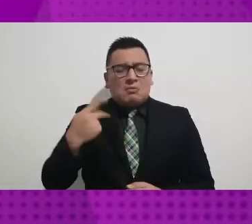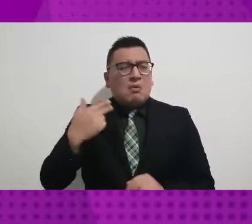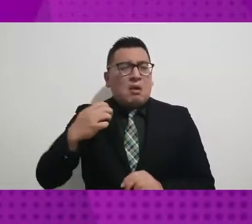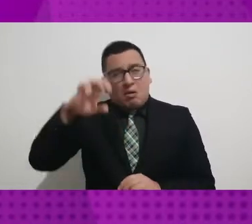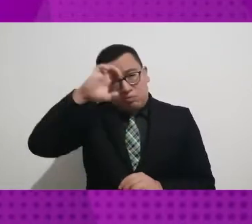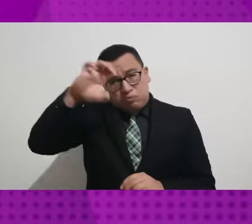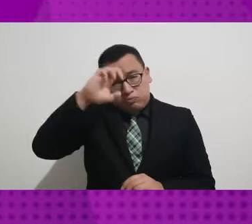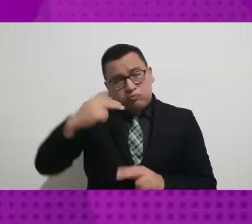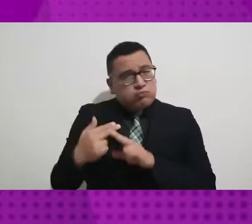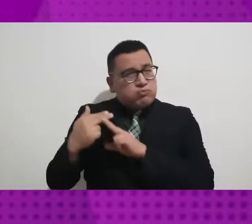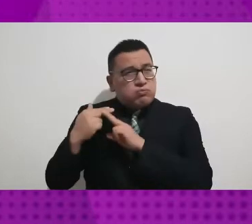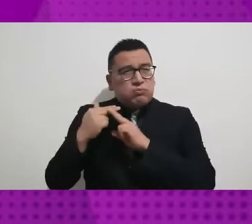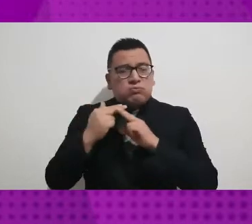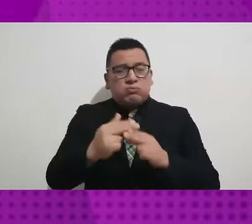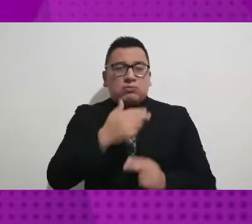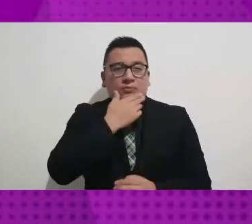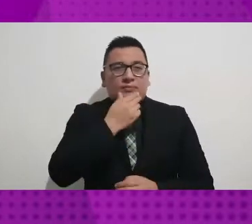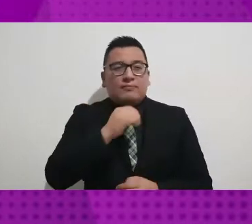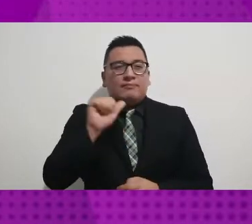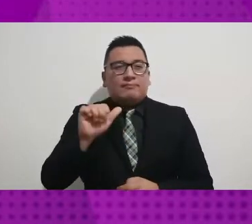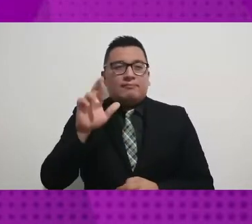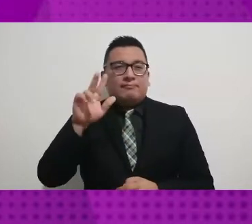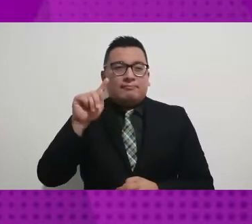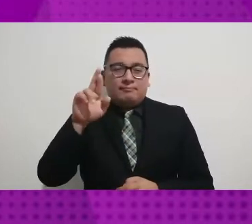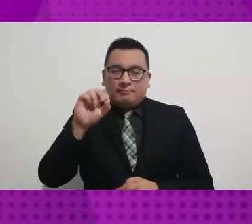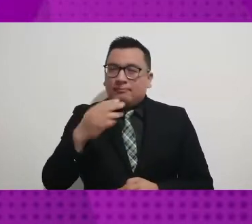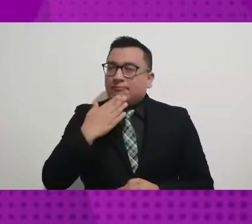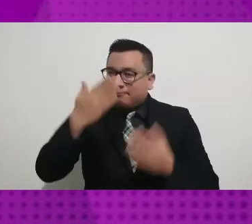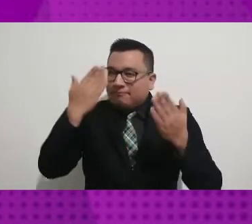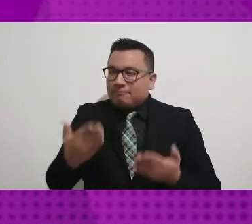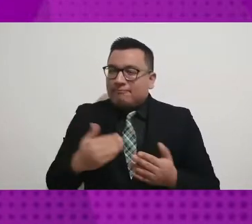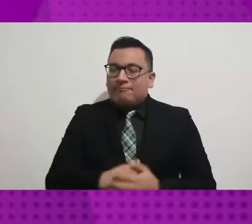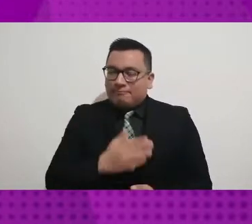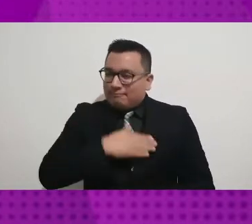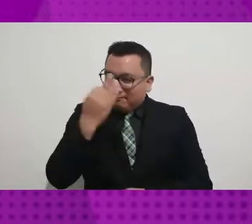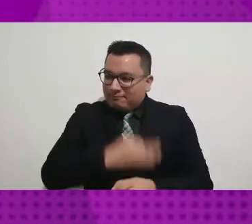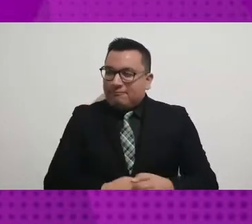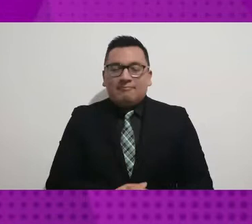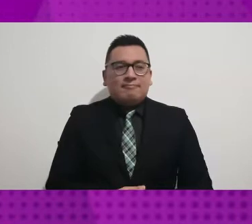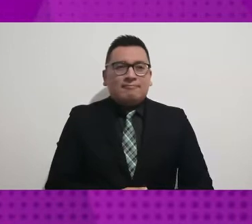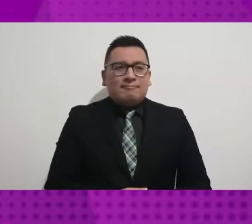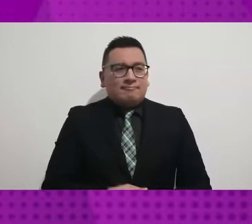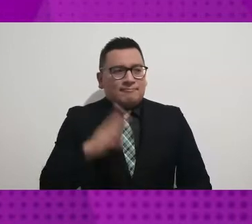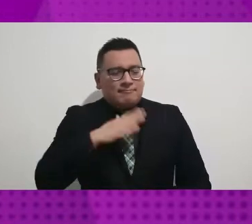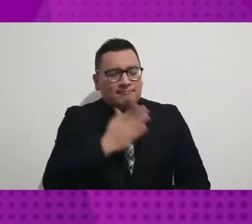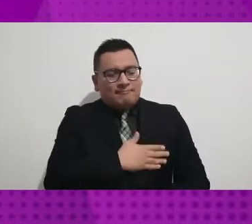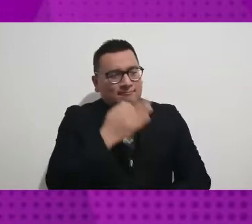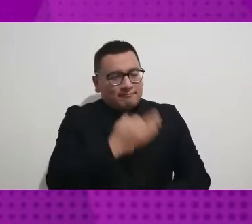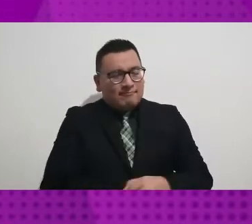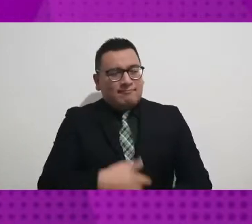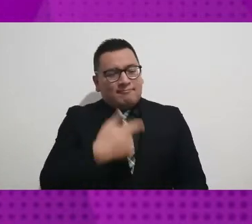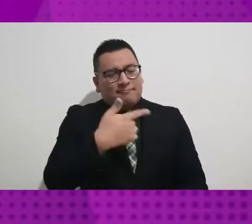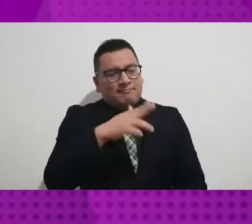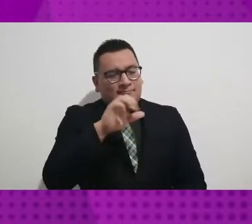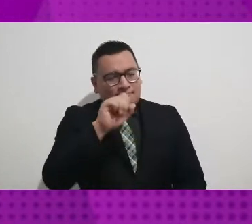ven, es una trayectoria muy importante con la que cuenta Arturo, a quien le doy la más cordial bienvenida. Arturo, muy buena tarde. Muy